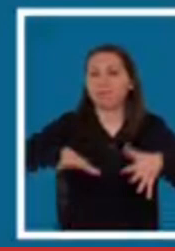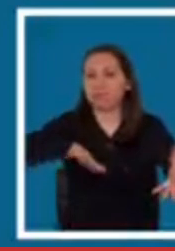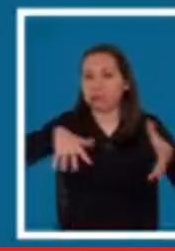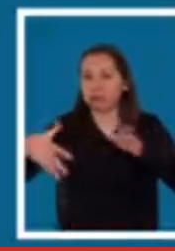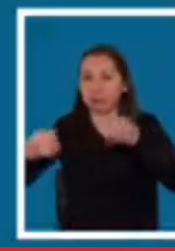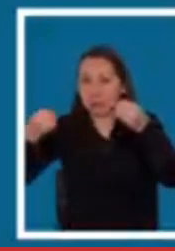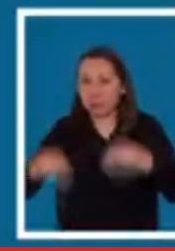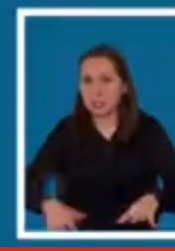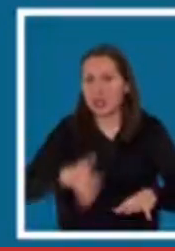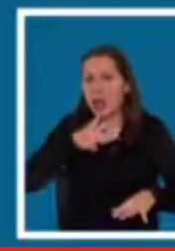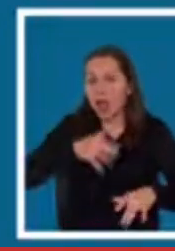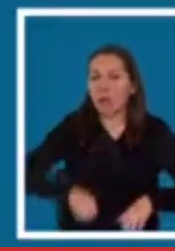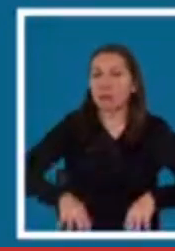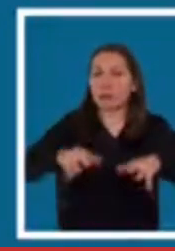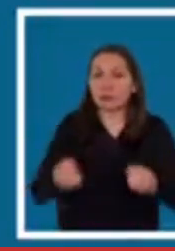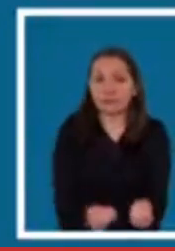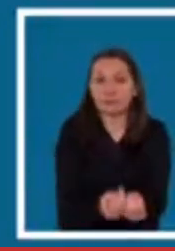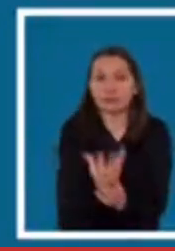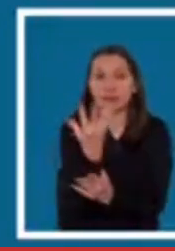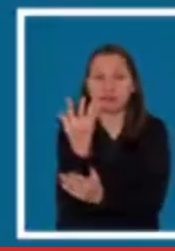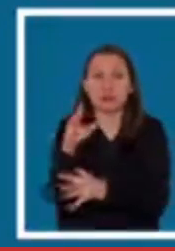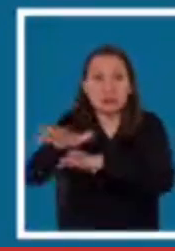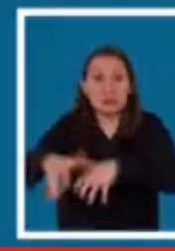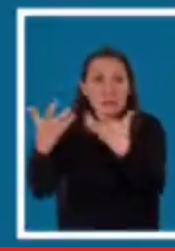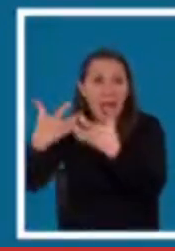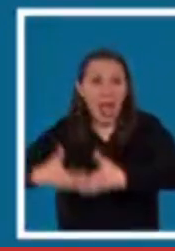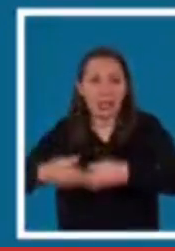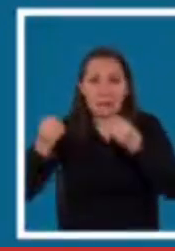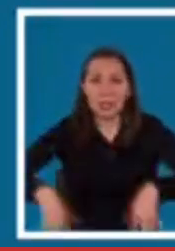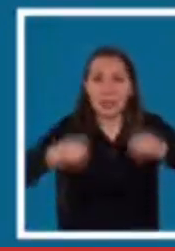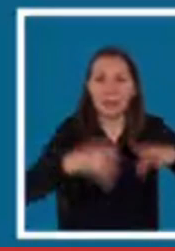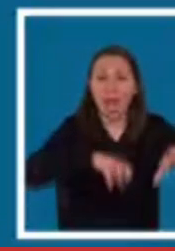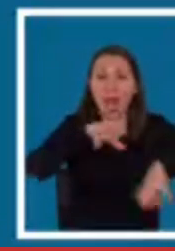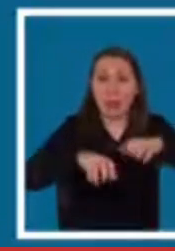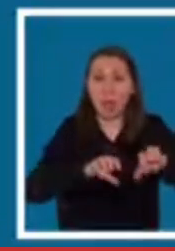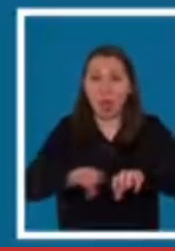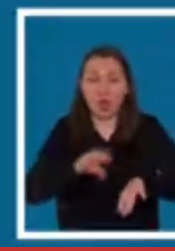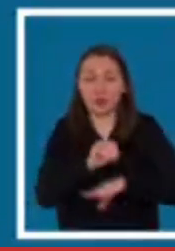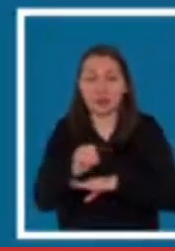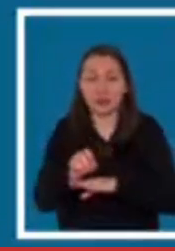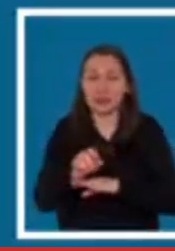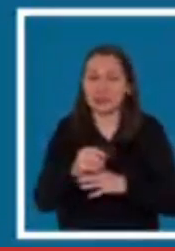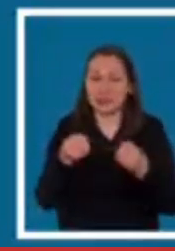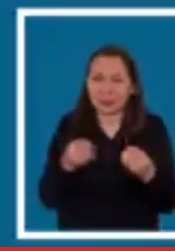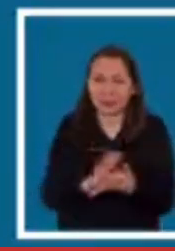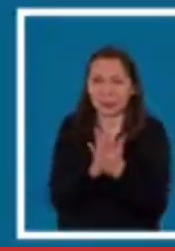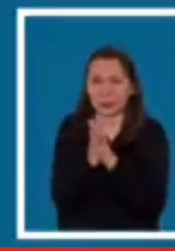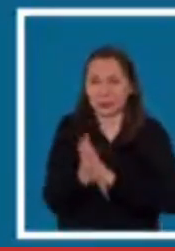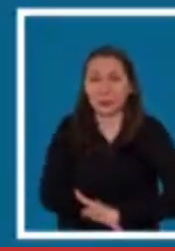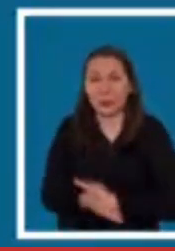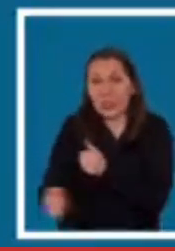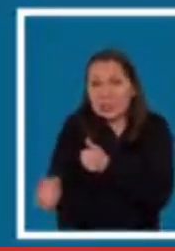daños severos por las inundaciones en sus cultivos en la maquinaria agrícola los insumos y los animales la devastaciones total en sectores